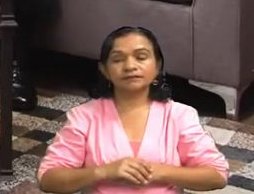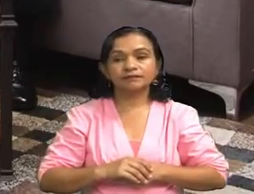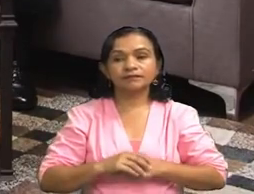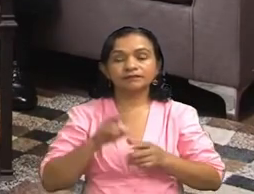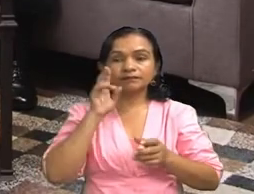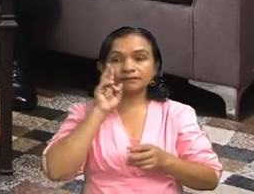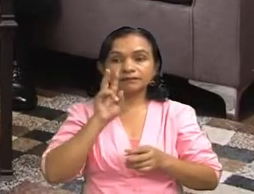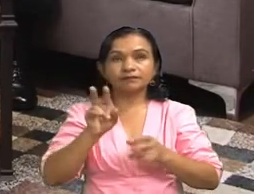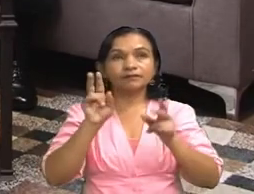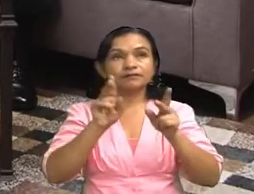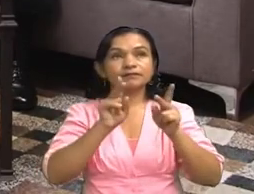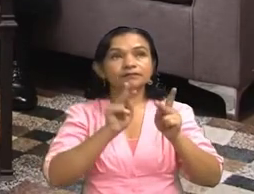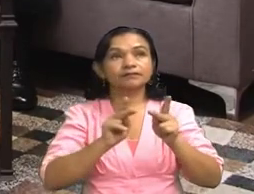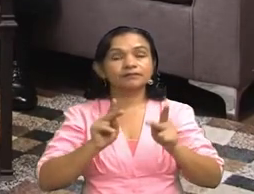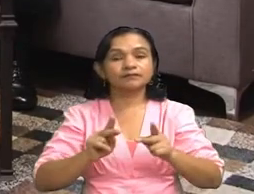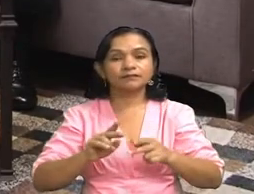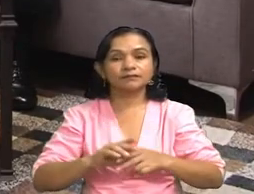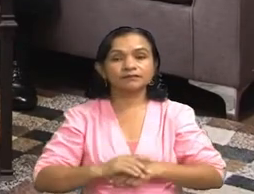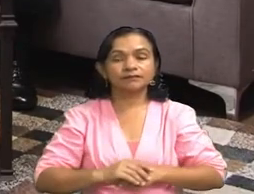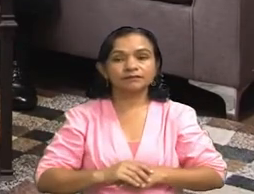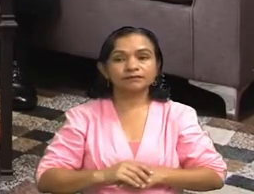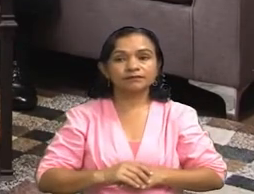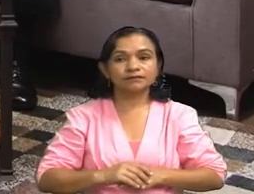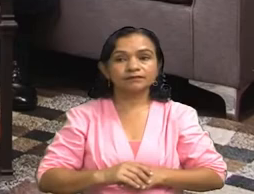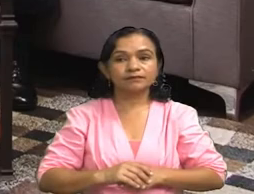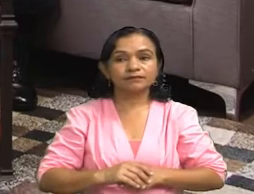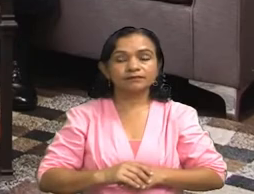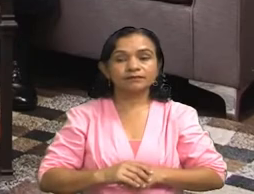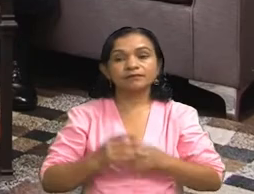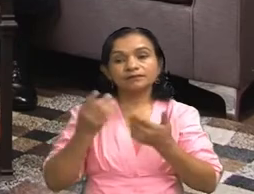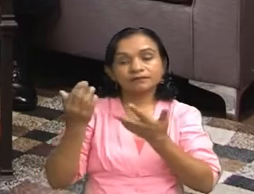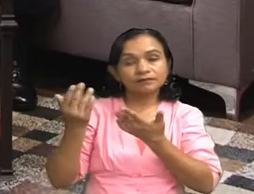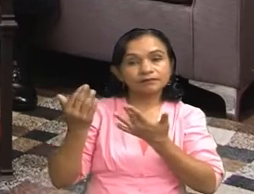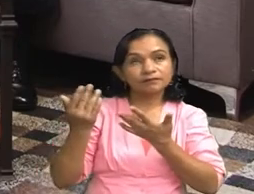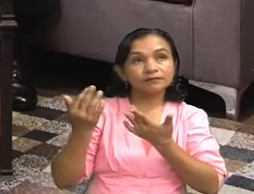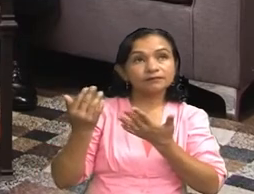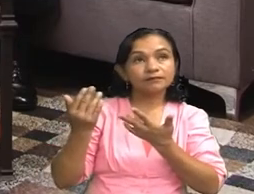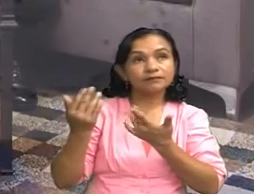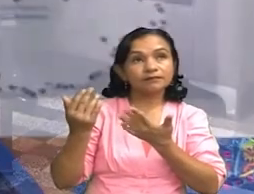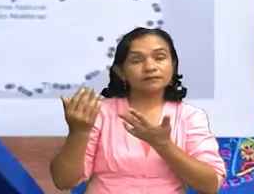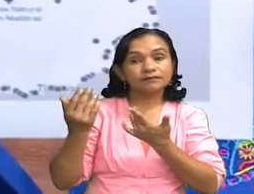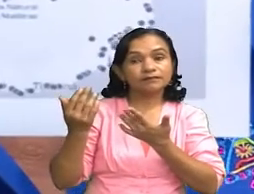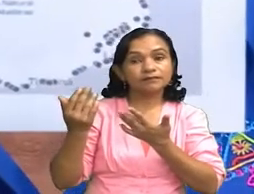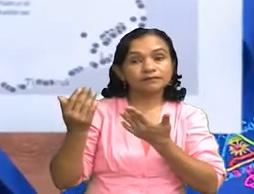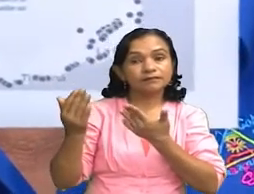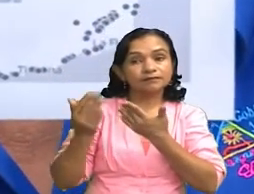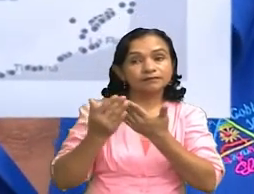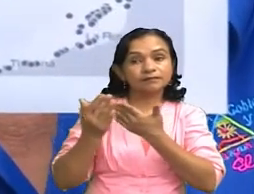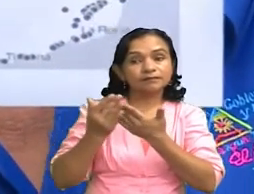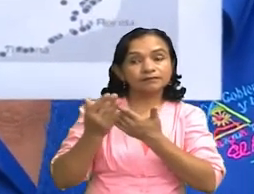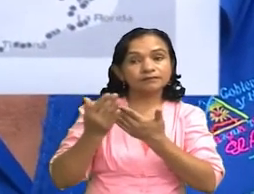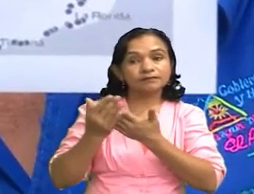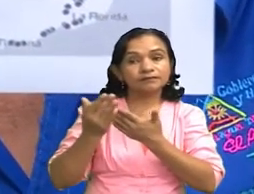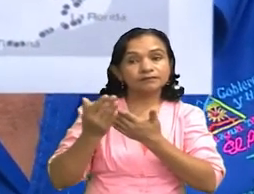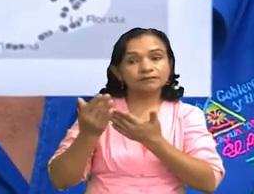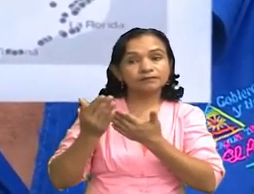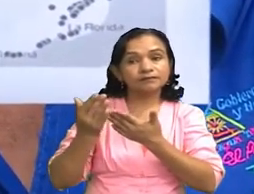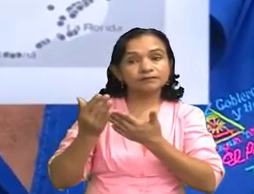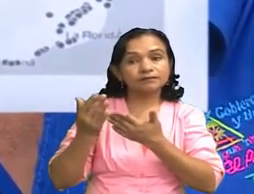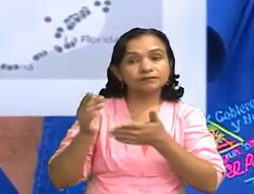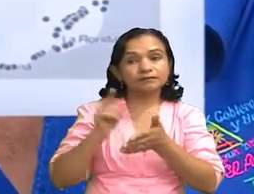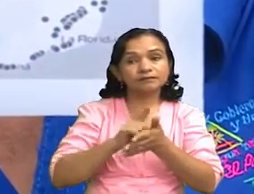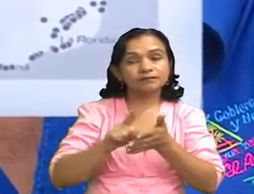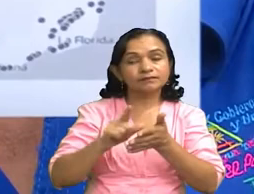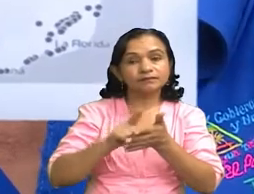una... A ver si nos cerramos un poquito por ahí. Y nos hacemos declaratoria de la isla de Ometepe libre